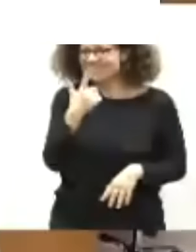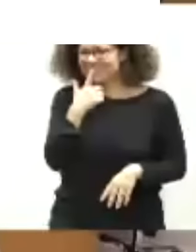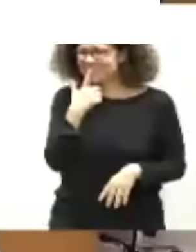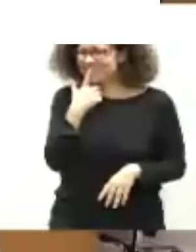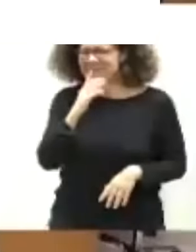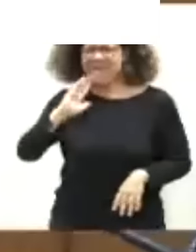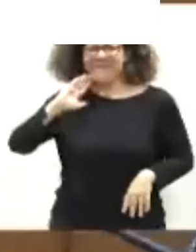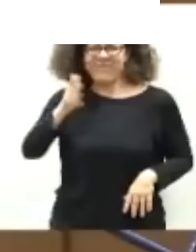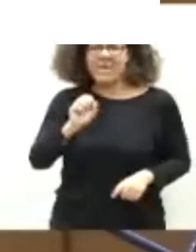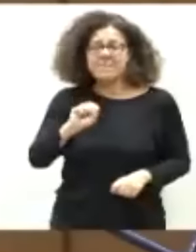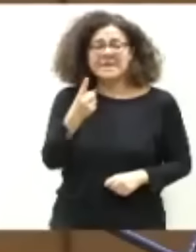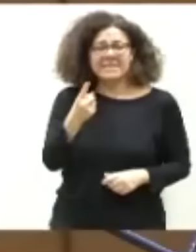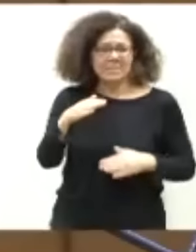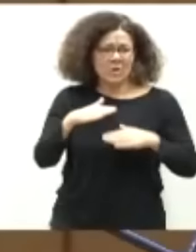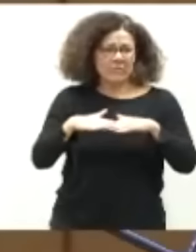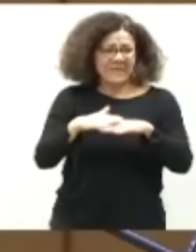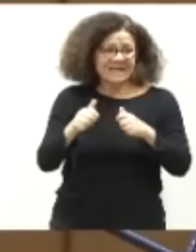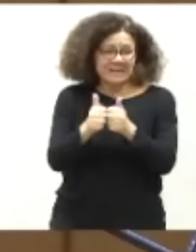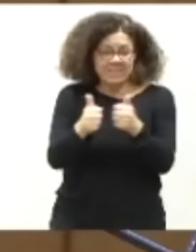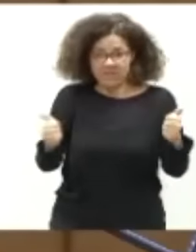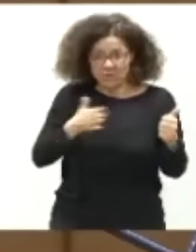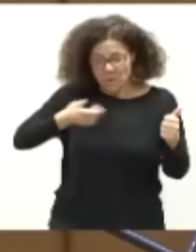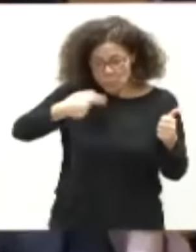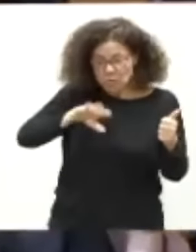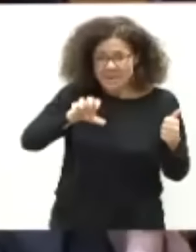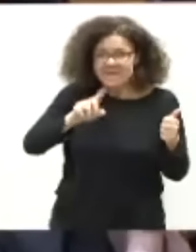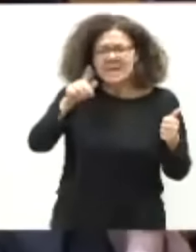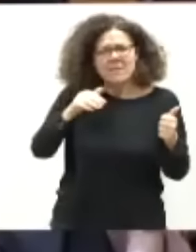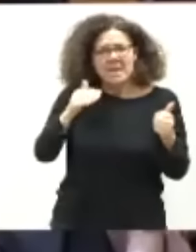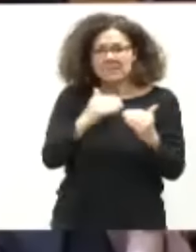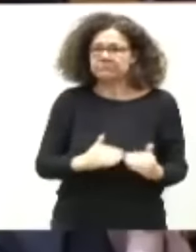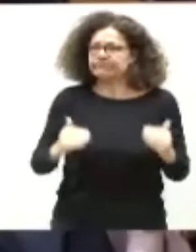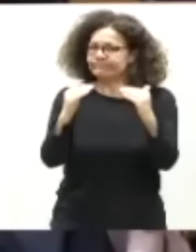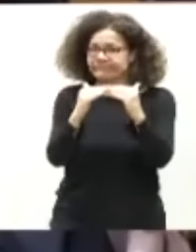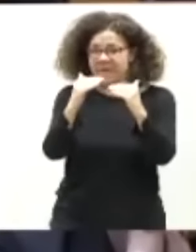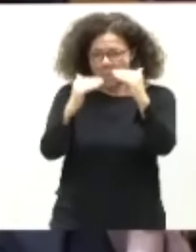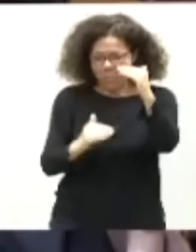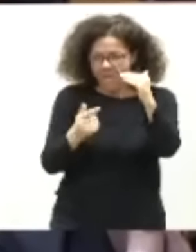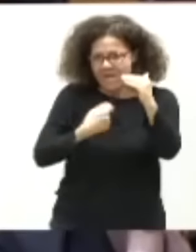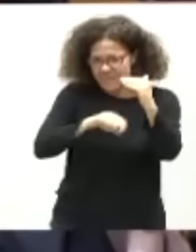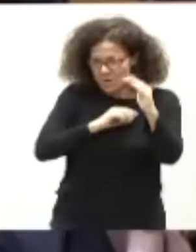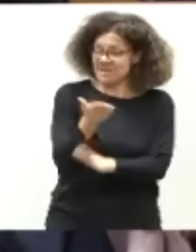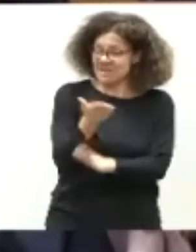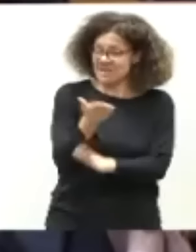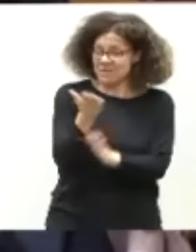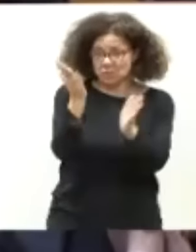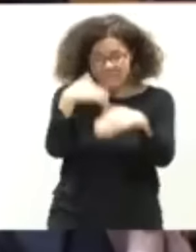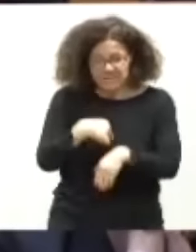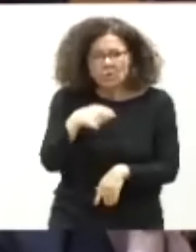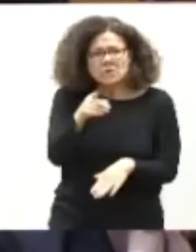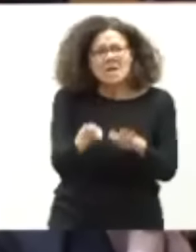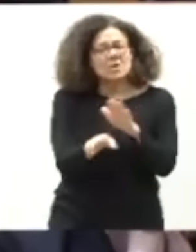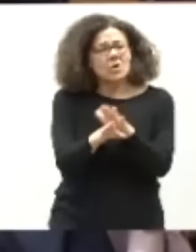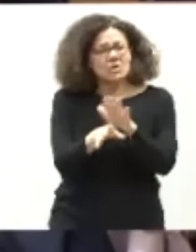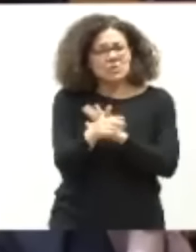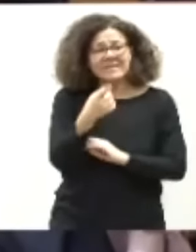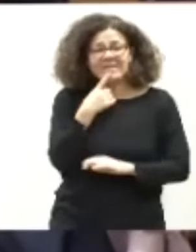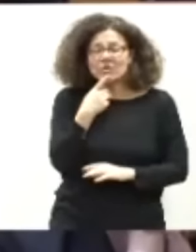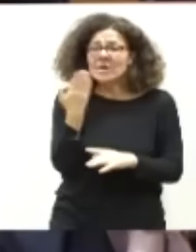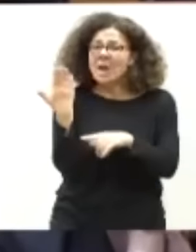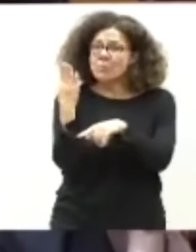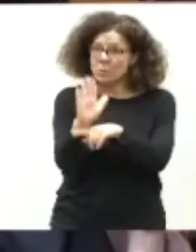que vulnera el principio de separación de poderes de nuestro país y que además rompe la igualdad entre los españoles, yo le pregunto, ¿sigue usted considerando que la